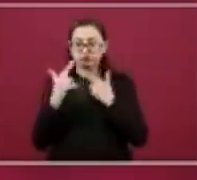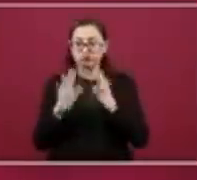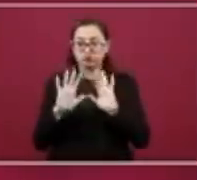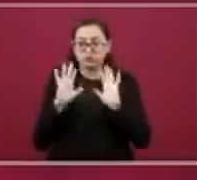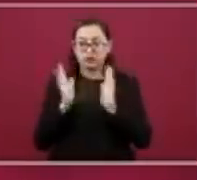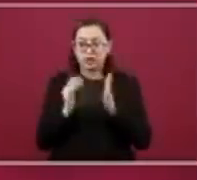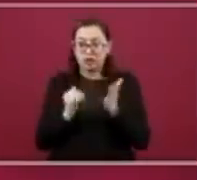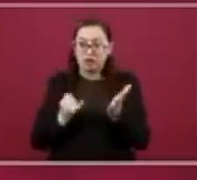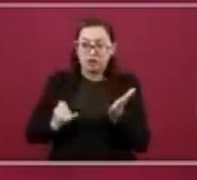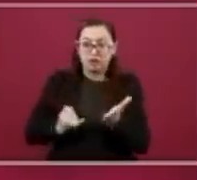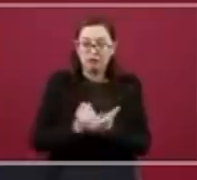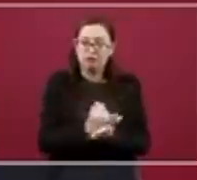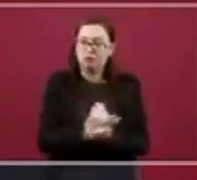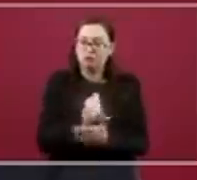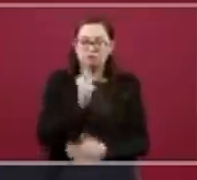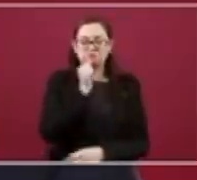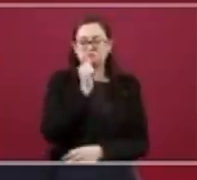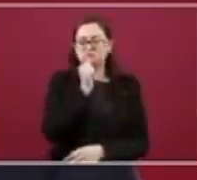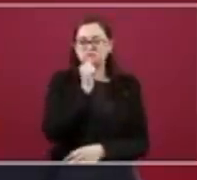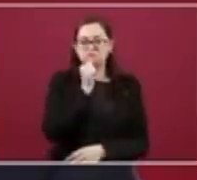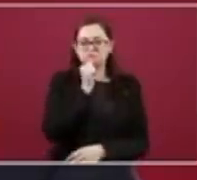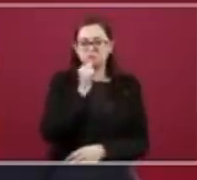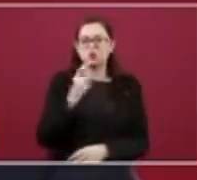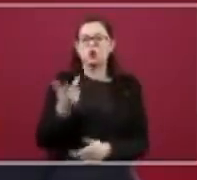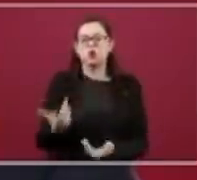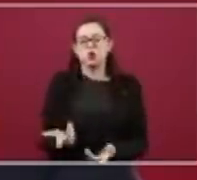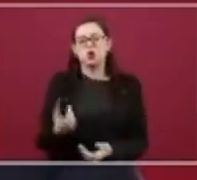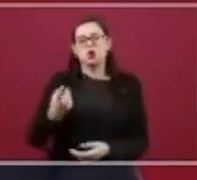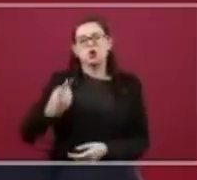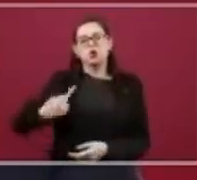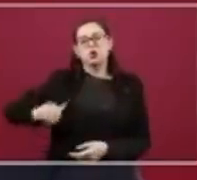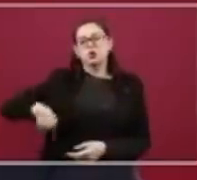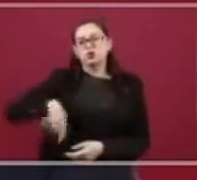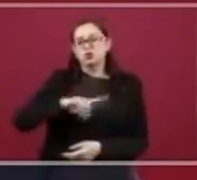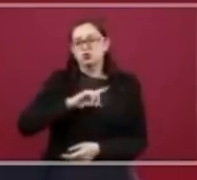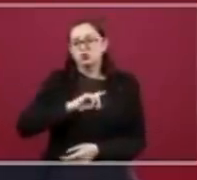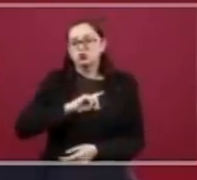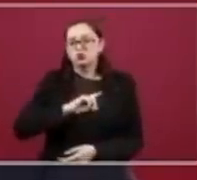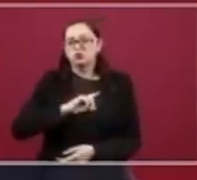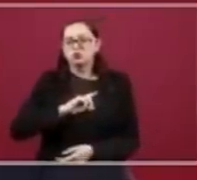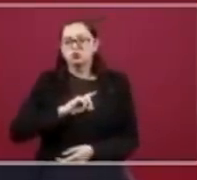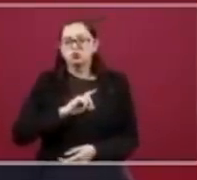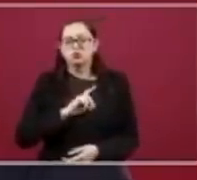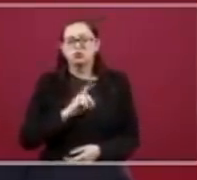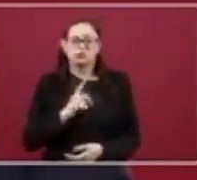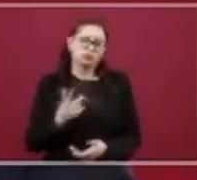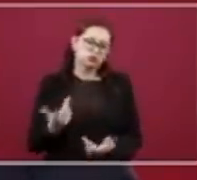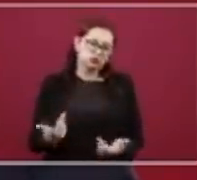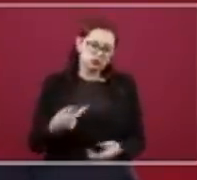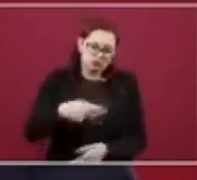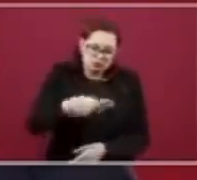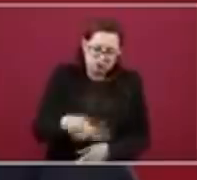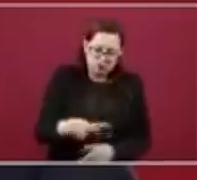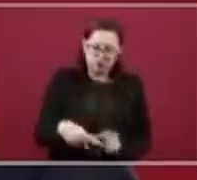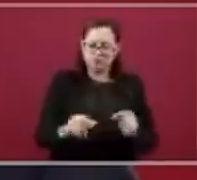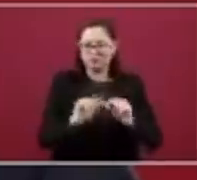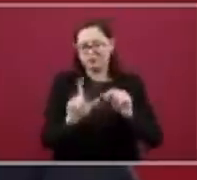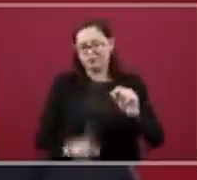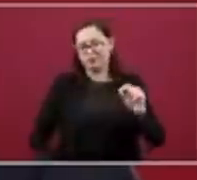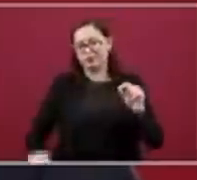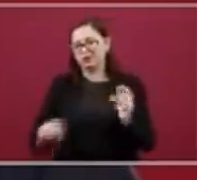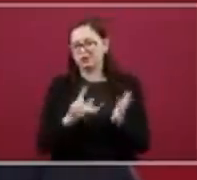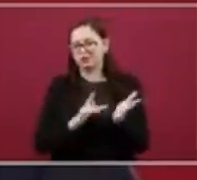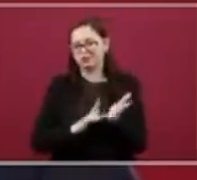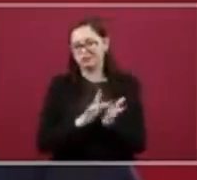definitiva. O sea, nosotros tenemos que apoyar a la industria nacional, el